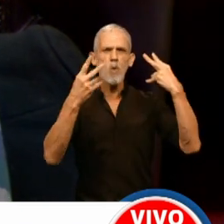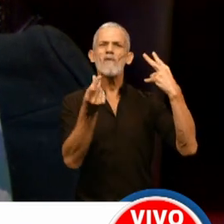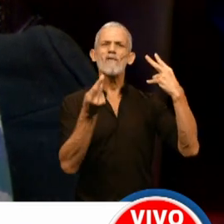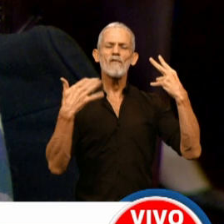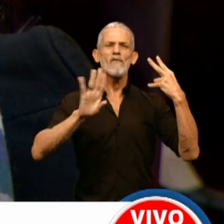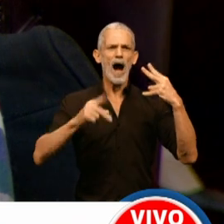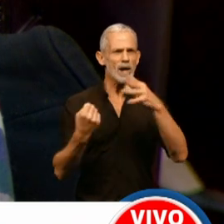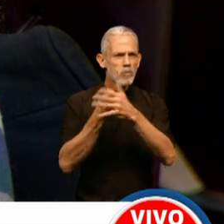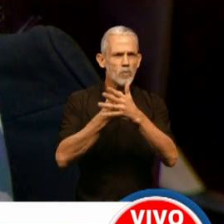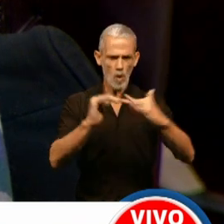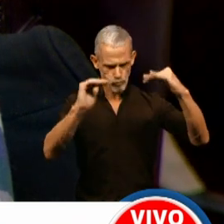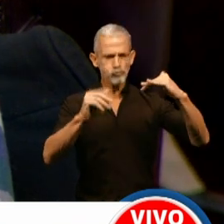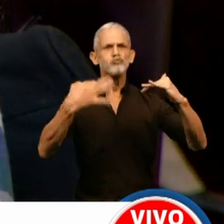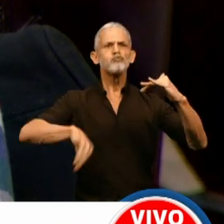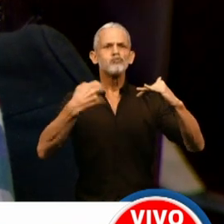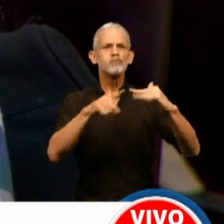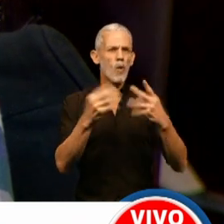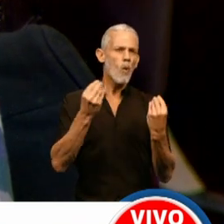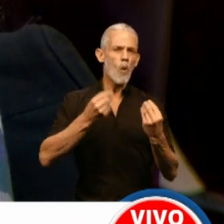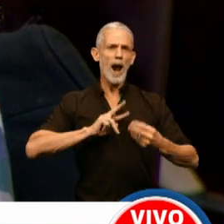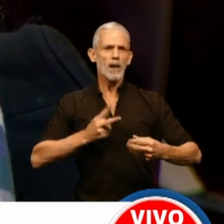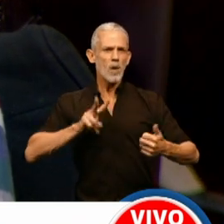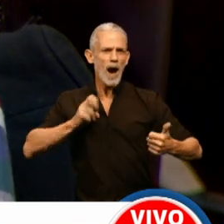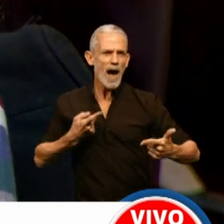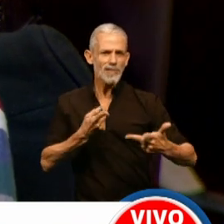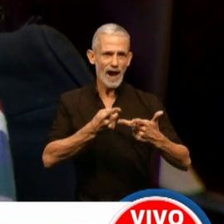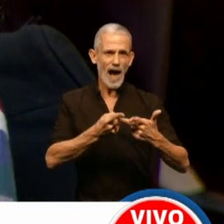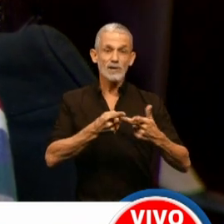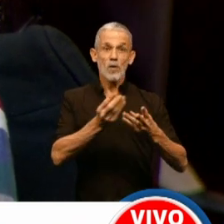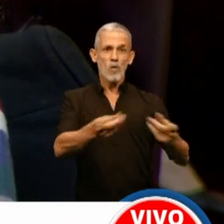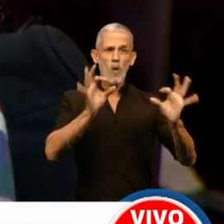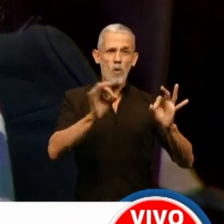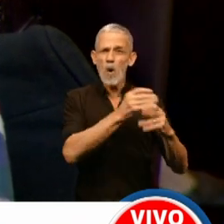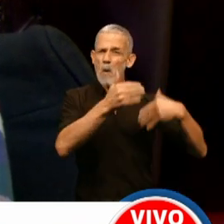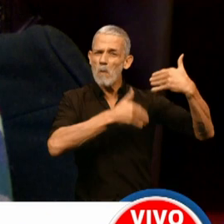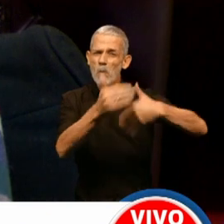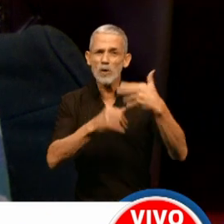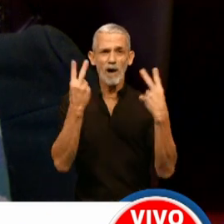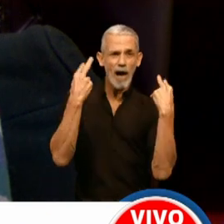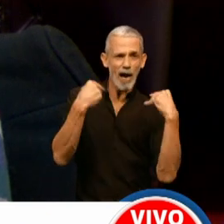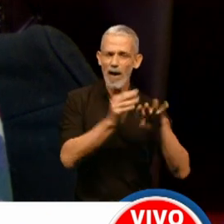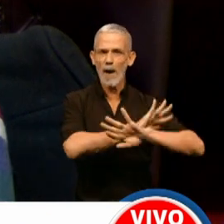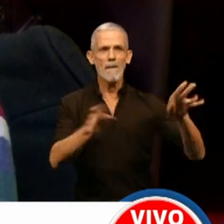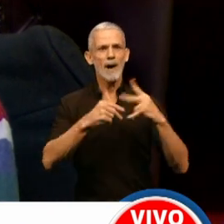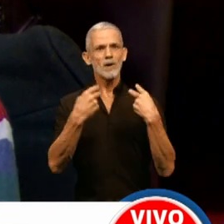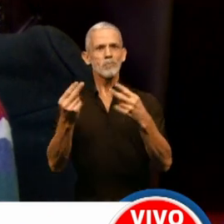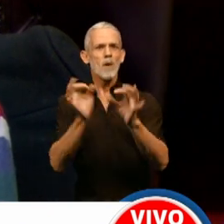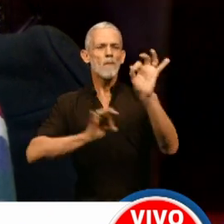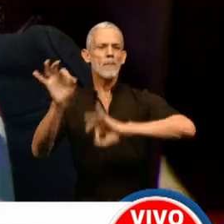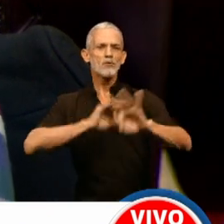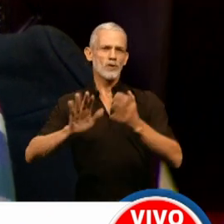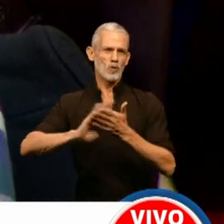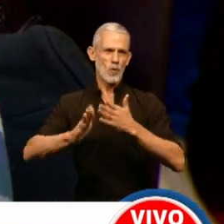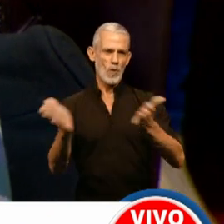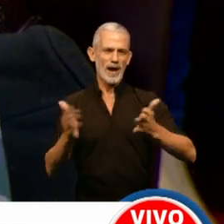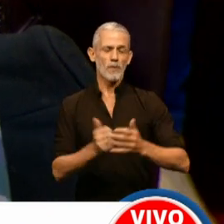es la fiesta justa y postergada del trans feminismo es la culminación de un proceso y la apertura a nuevos proyectos de vida